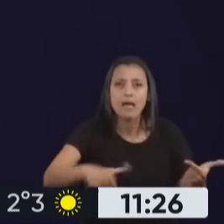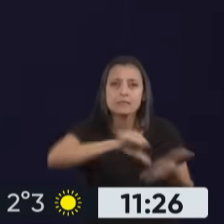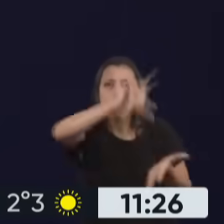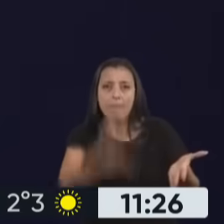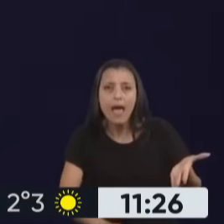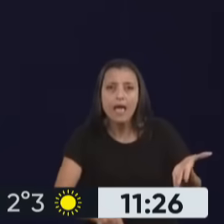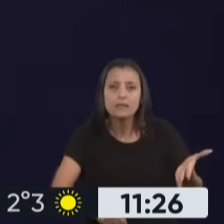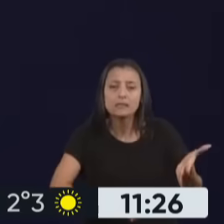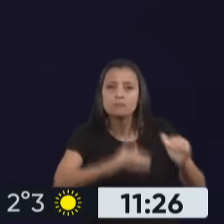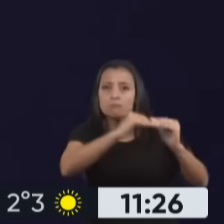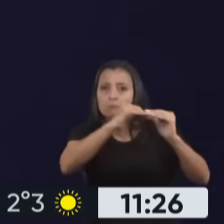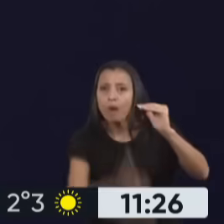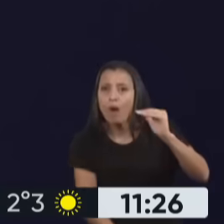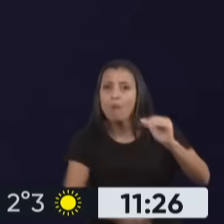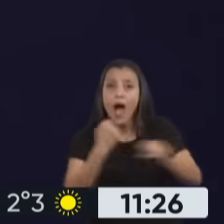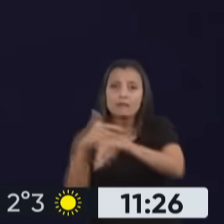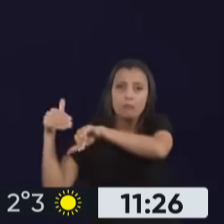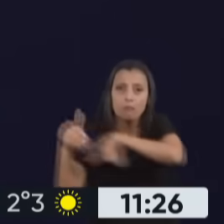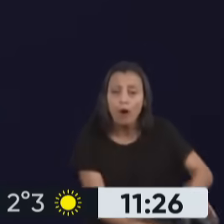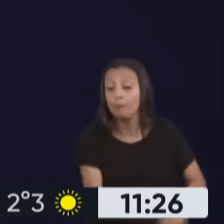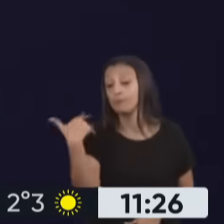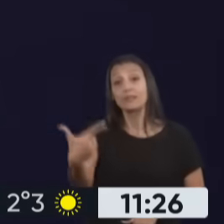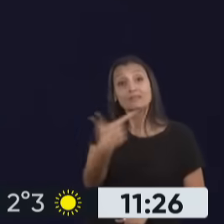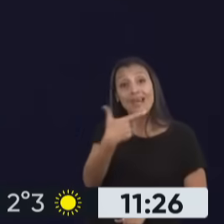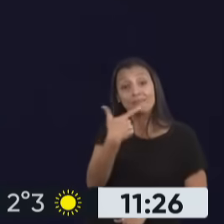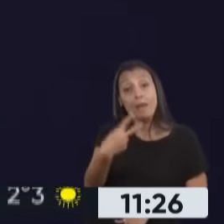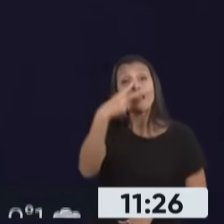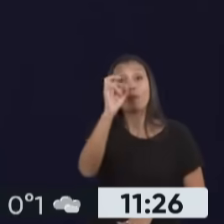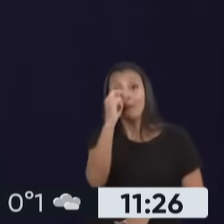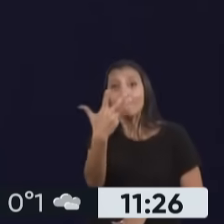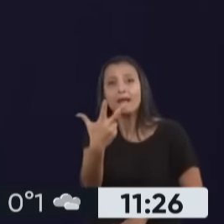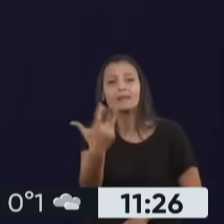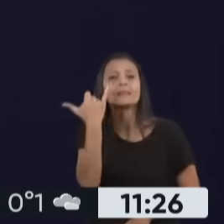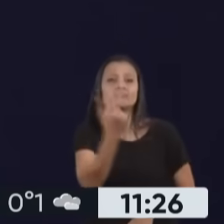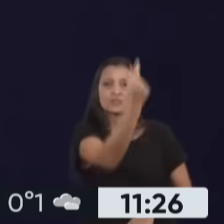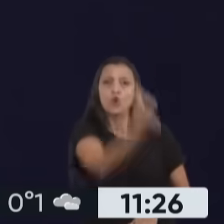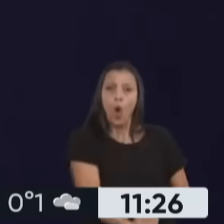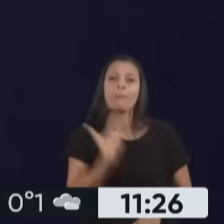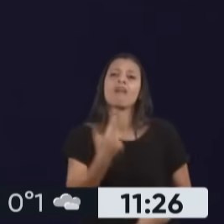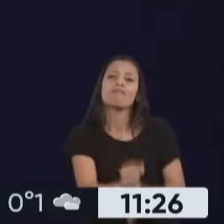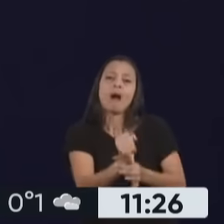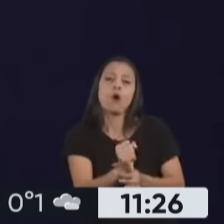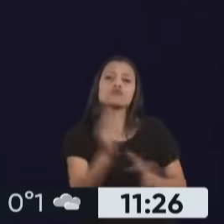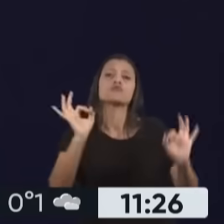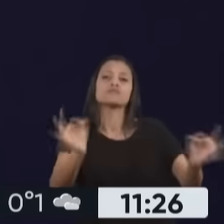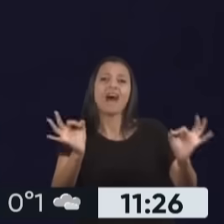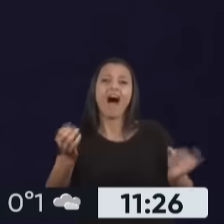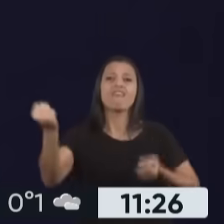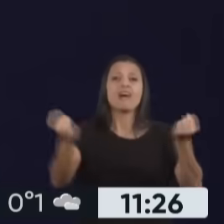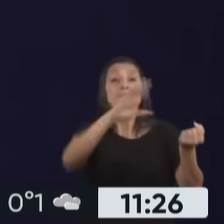más. En este mismo sentido, en septiembre del 2023 se compraron las famosas camionetas Renault Kangoo, que